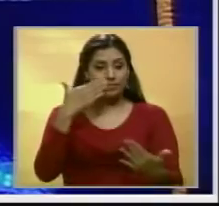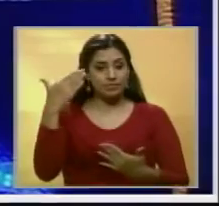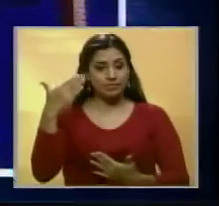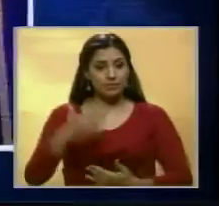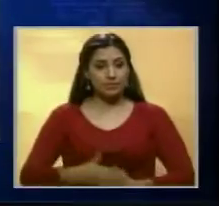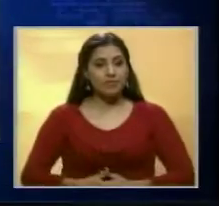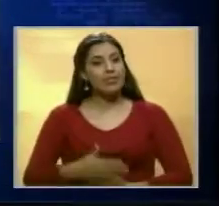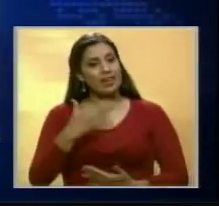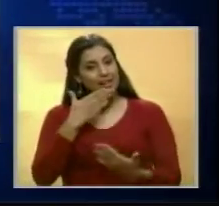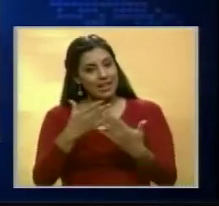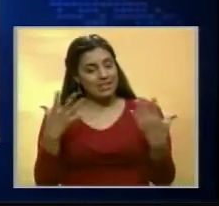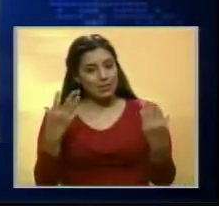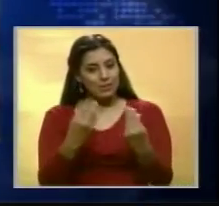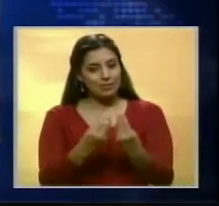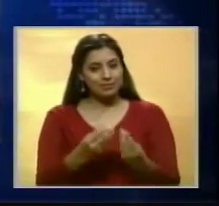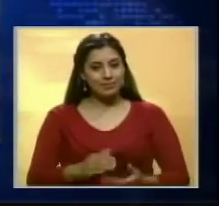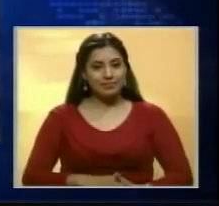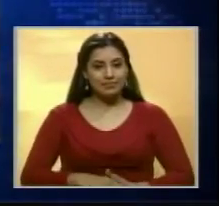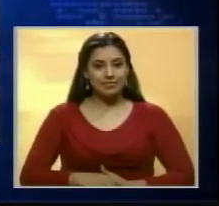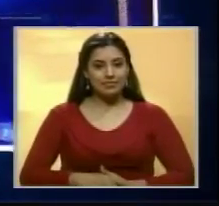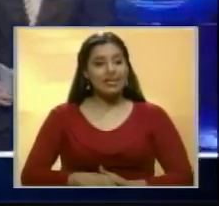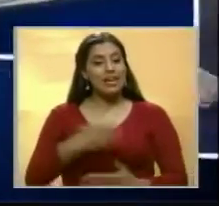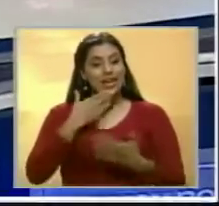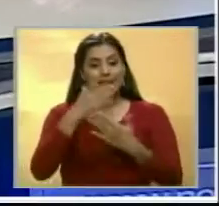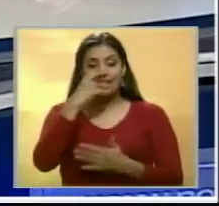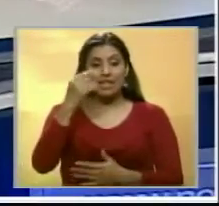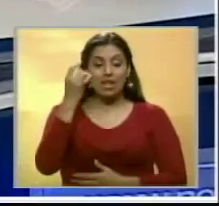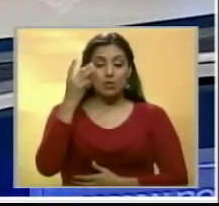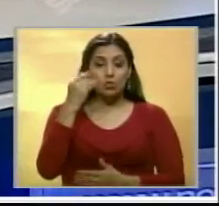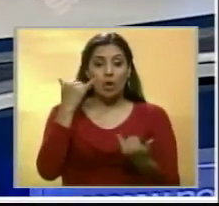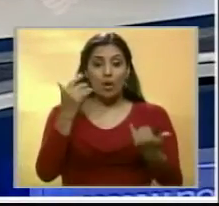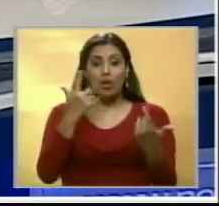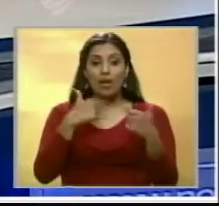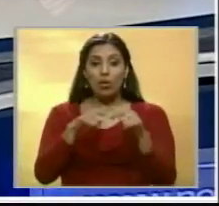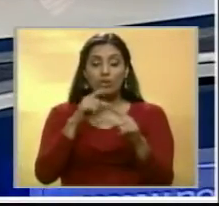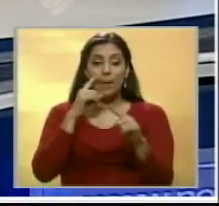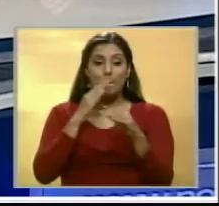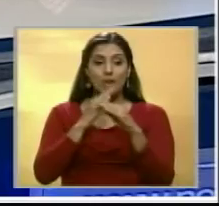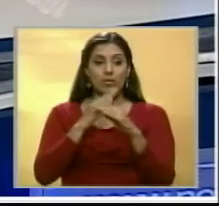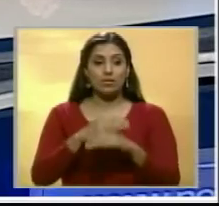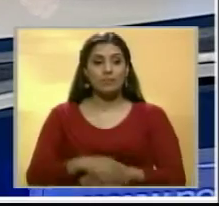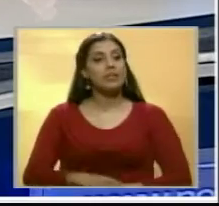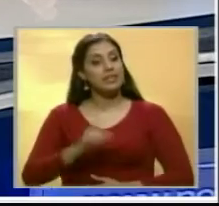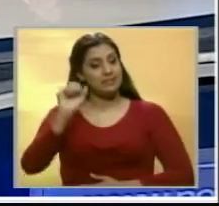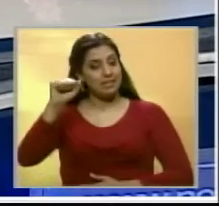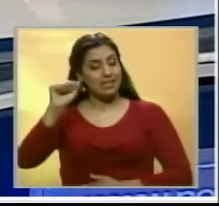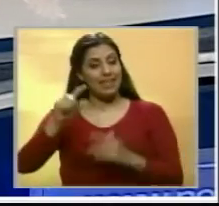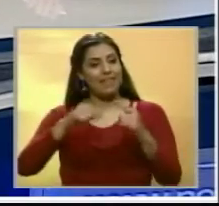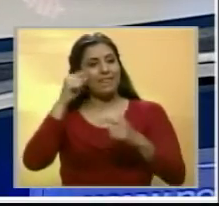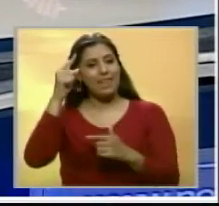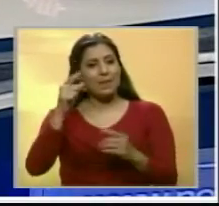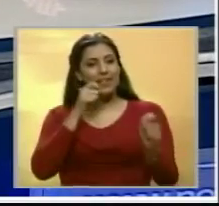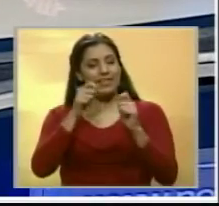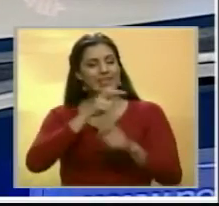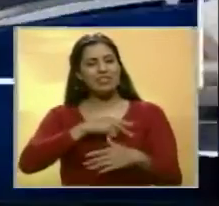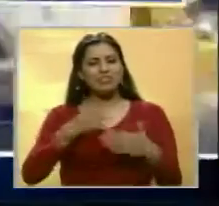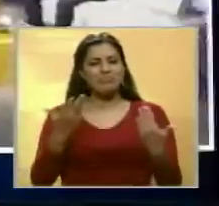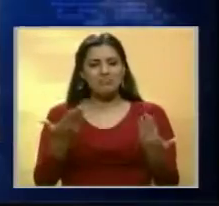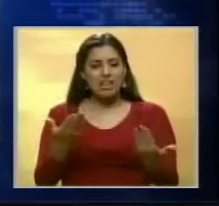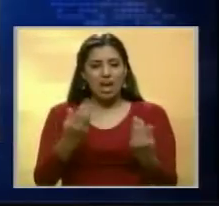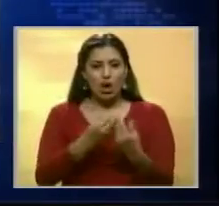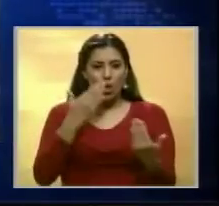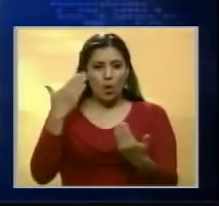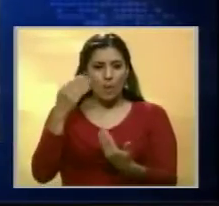Noticiero Venevisión. Gracias por su compañía. Muchísimas gracias, Tony. Amigos, vamos a la pausa. Así es, al regreso en entrevista a Venevisión